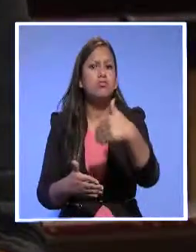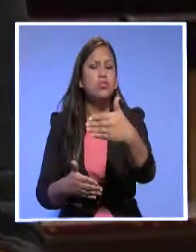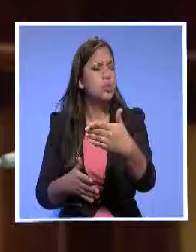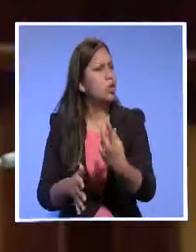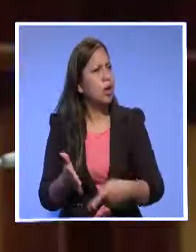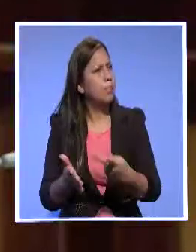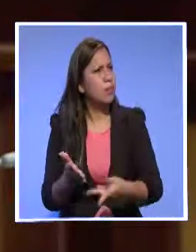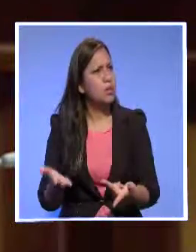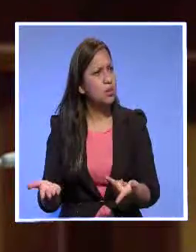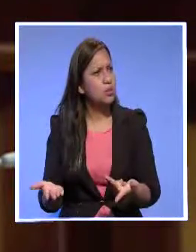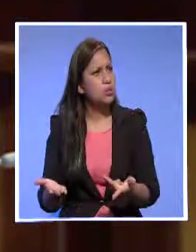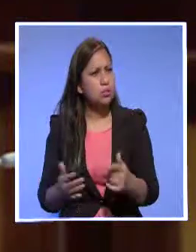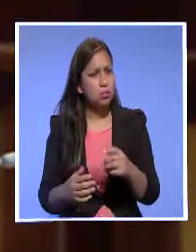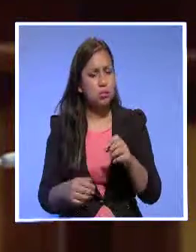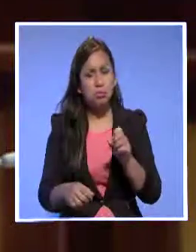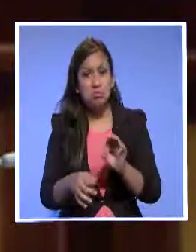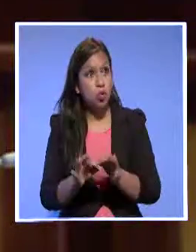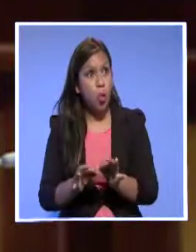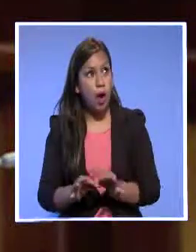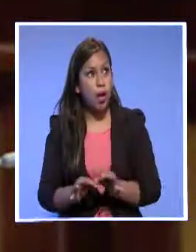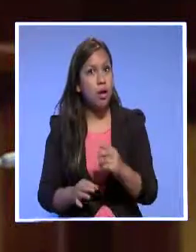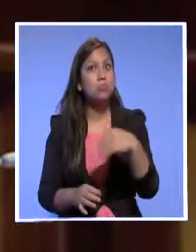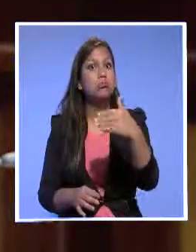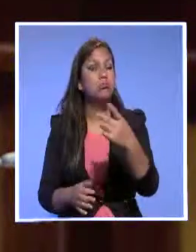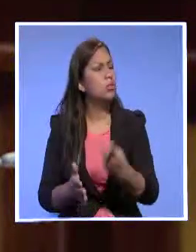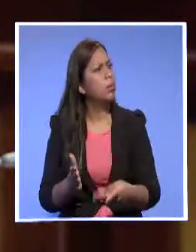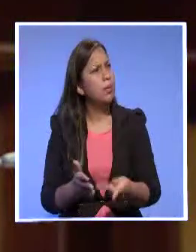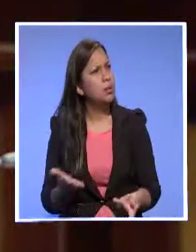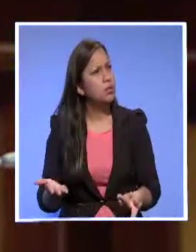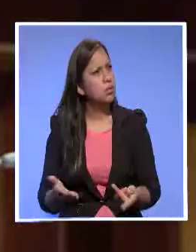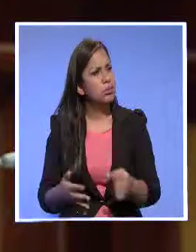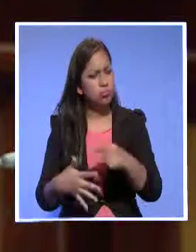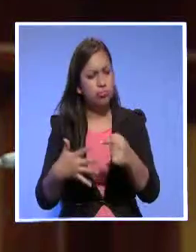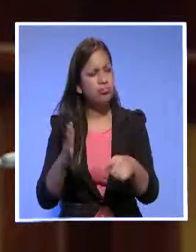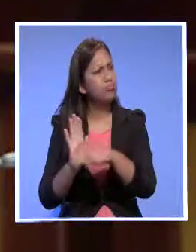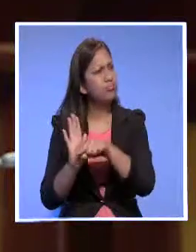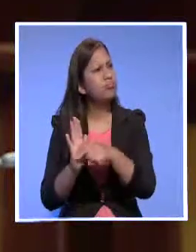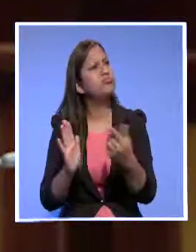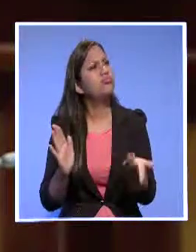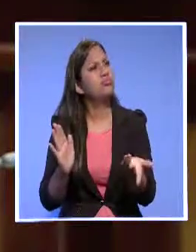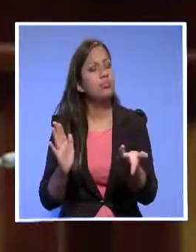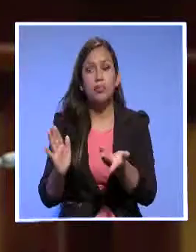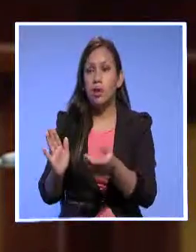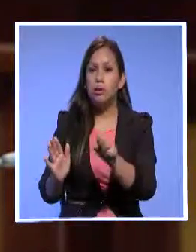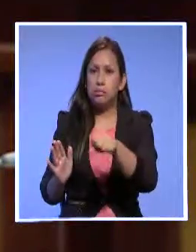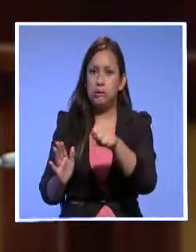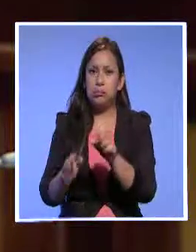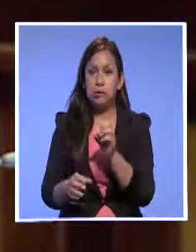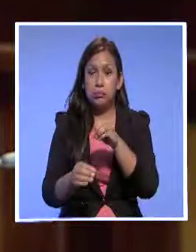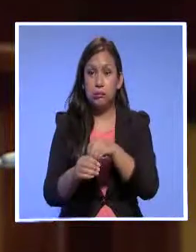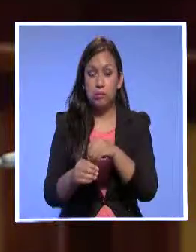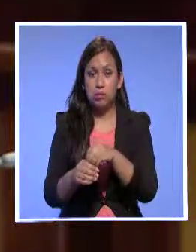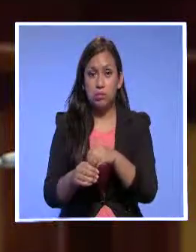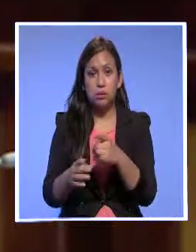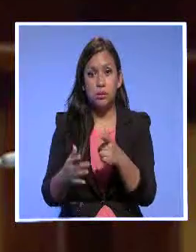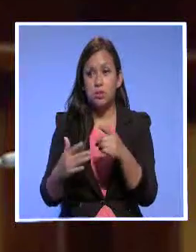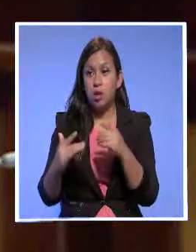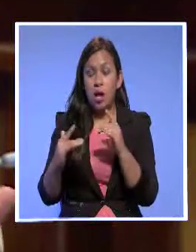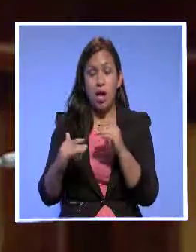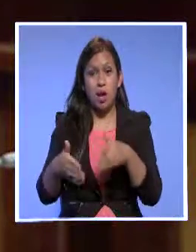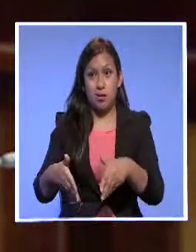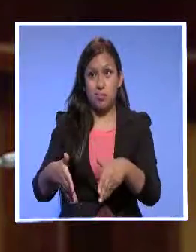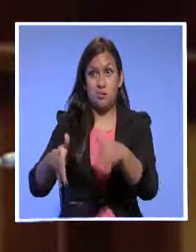como lo he dicho no te des por paso lateral no están afectando la infraestructura dentro de la ciudad en este caso las calles